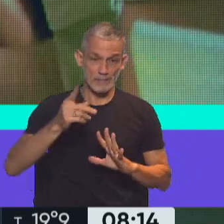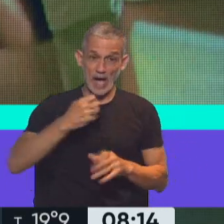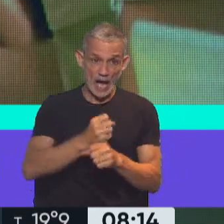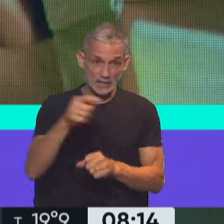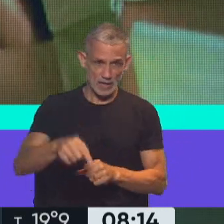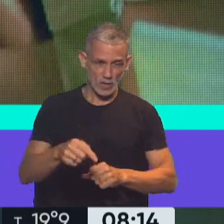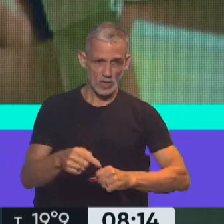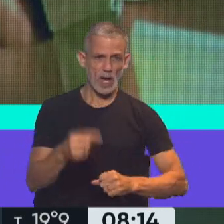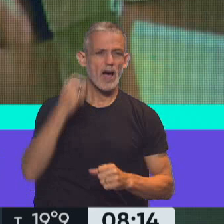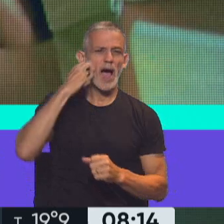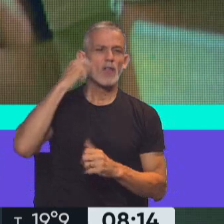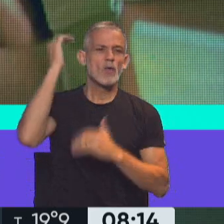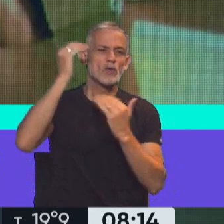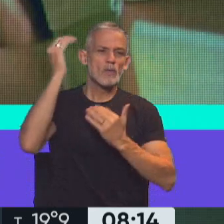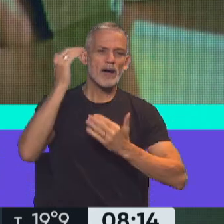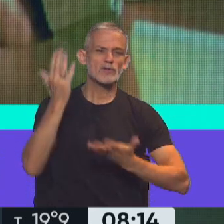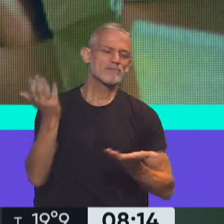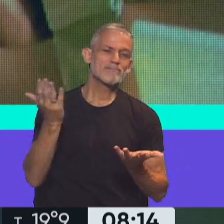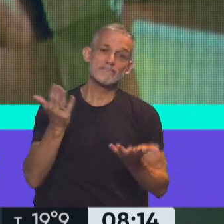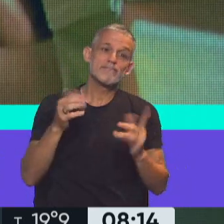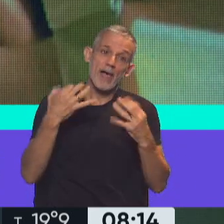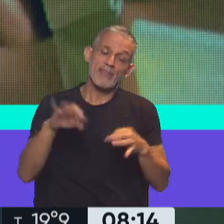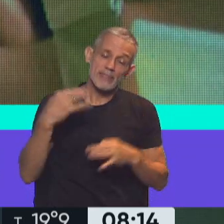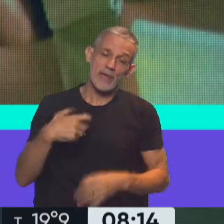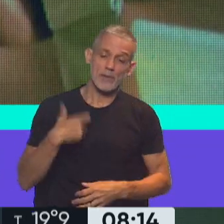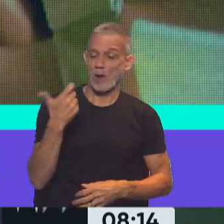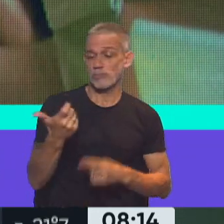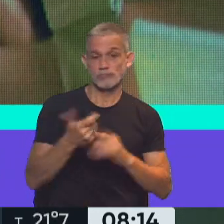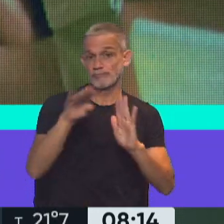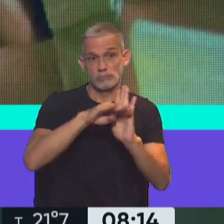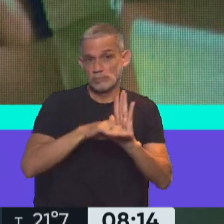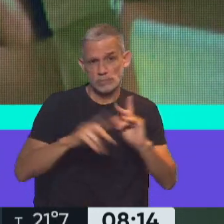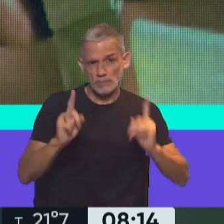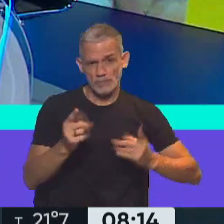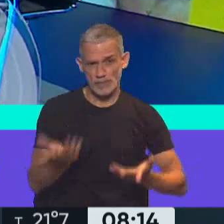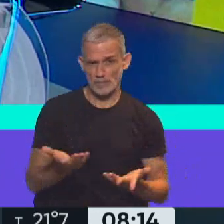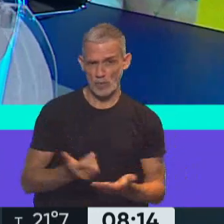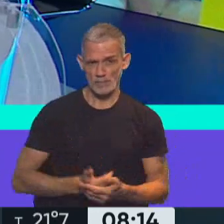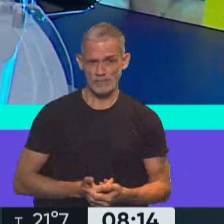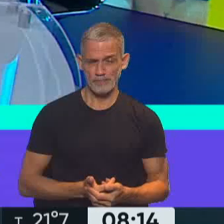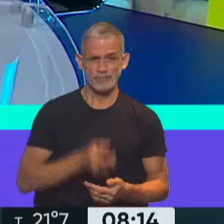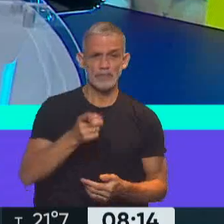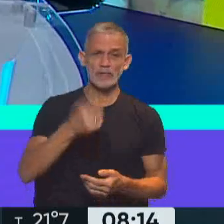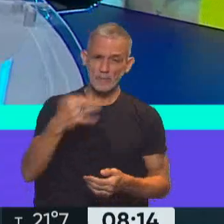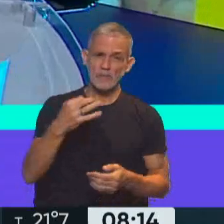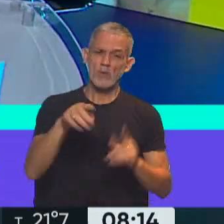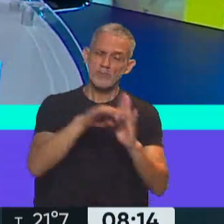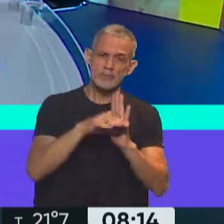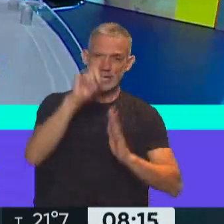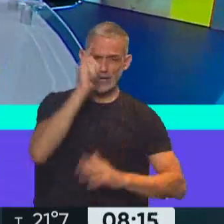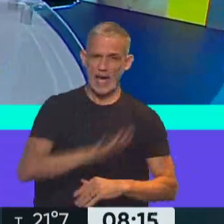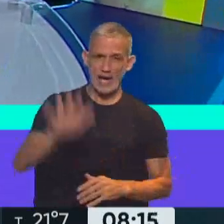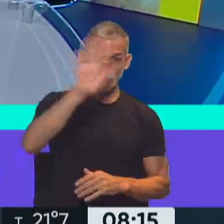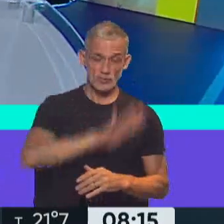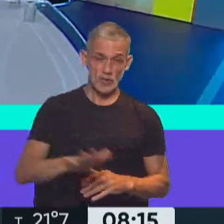momento los adultos mayores no son una excepción a todas las reglas que se vienen comentando y que se van a establecer a nivel nacional